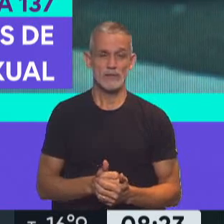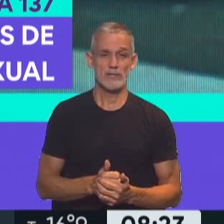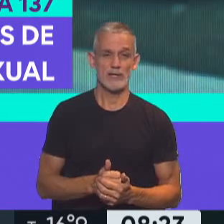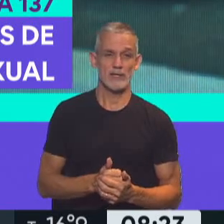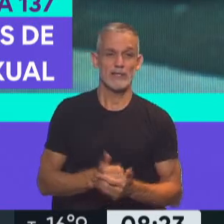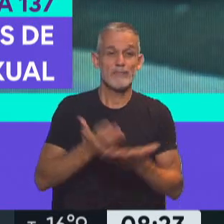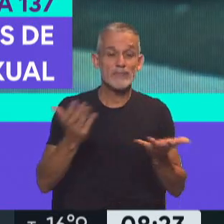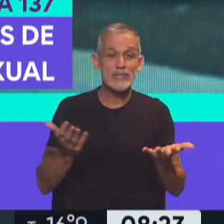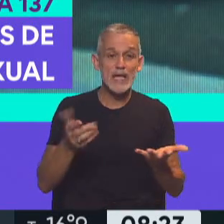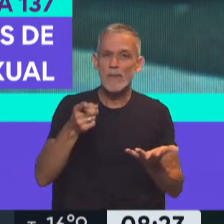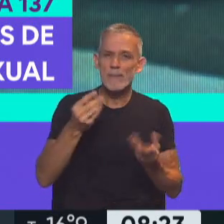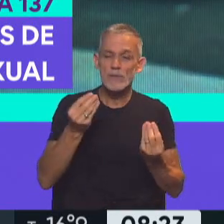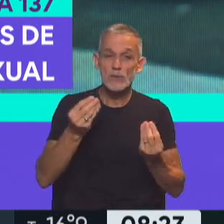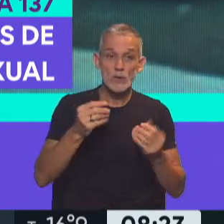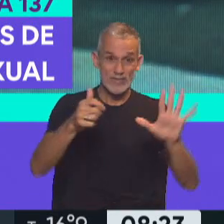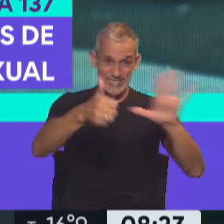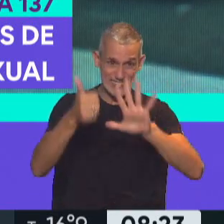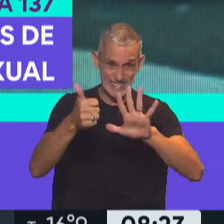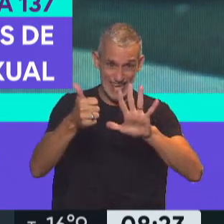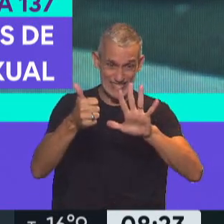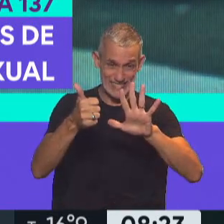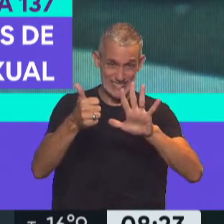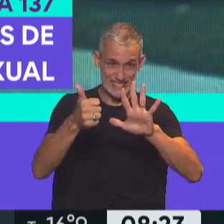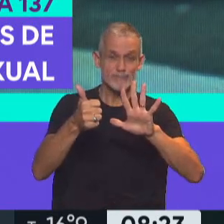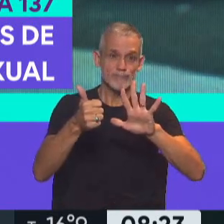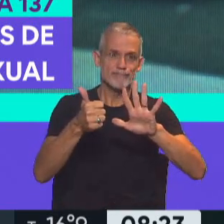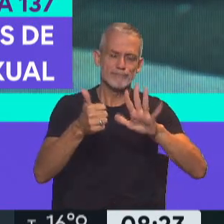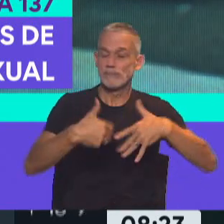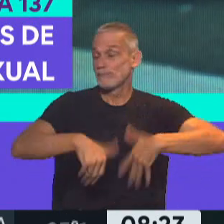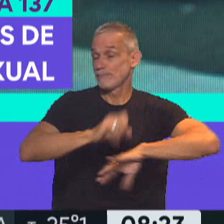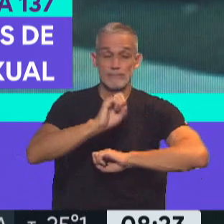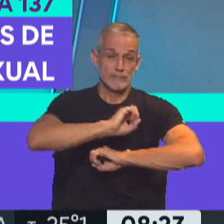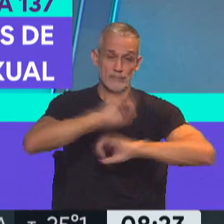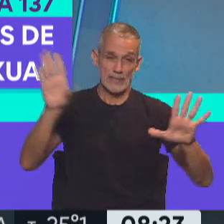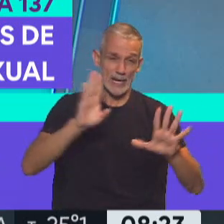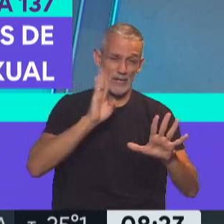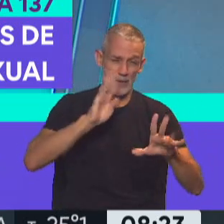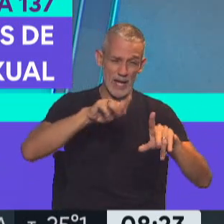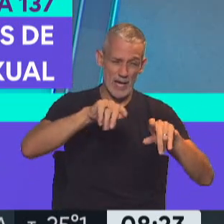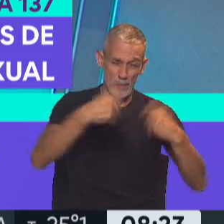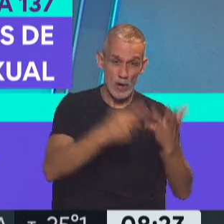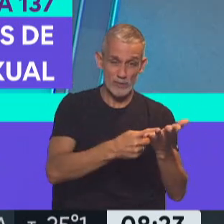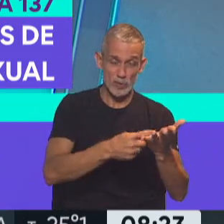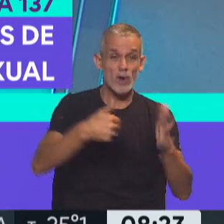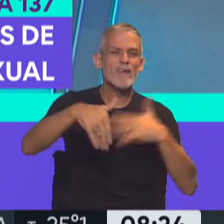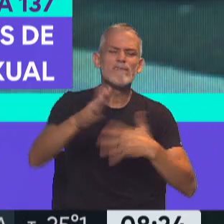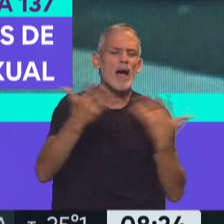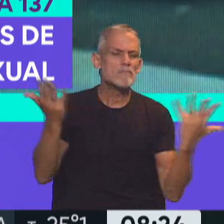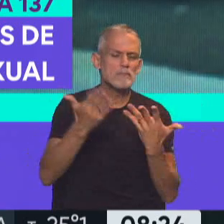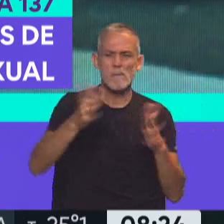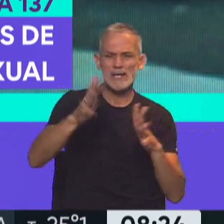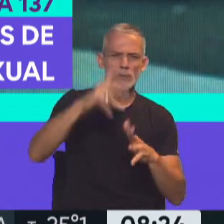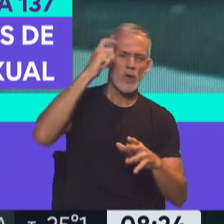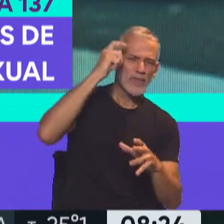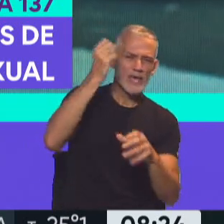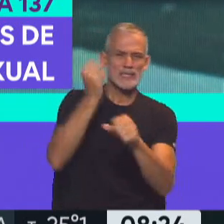Porque estos muchachos que cometieron esta bestialidad se van a comer entre 10